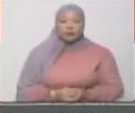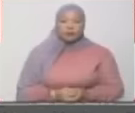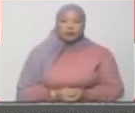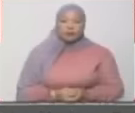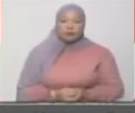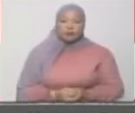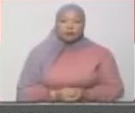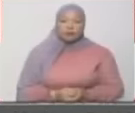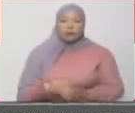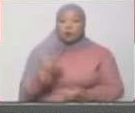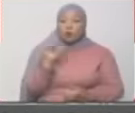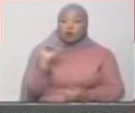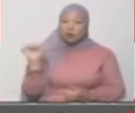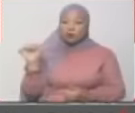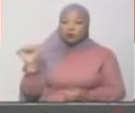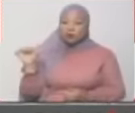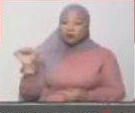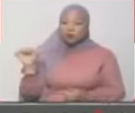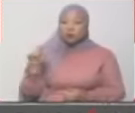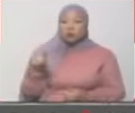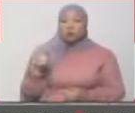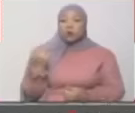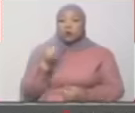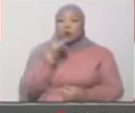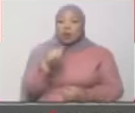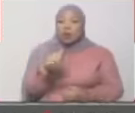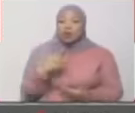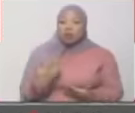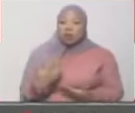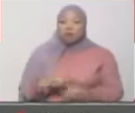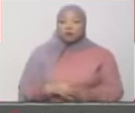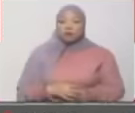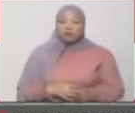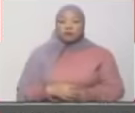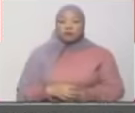una semana donde hemos denunciado